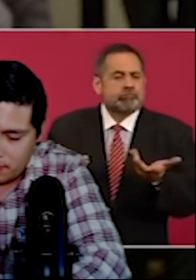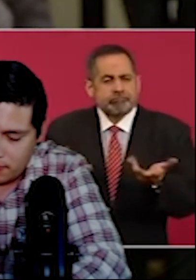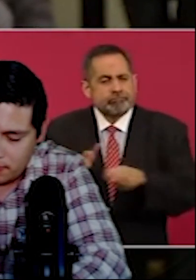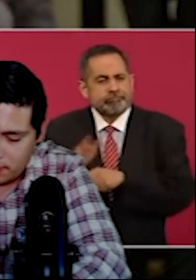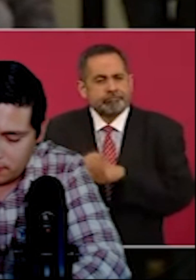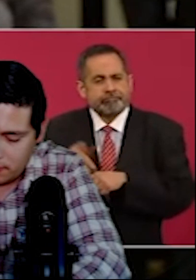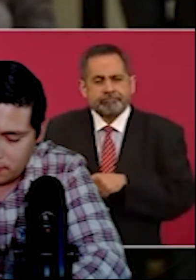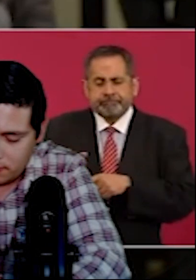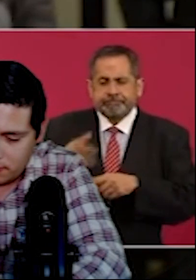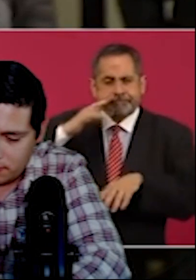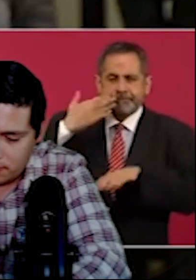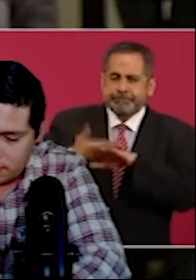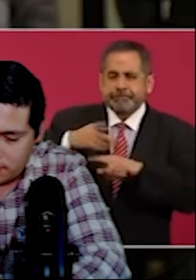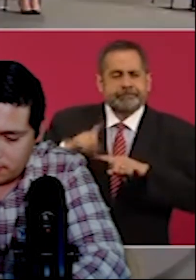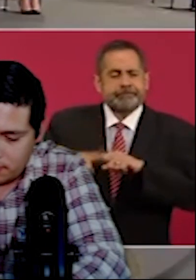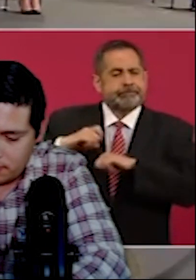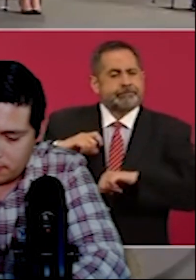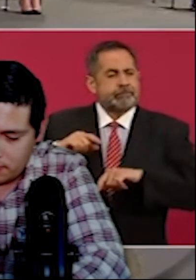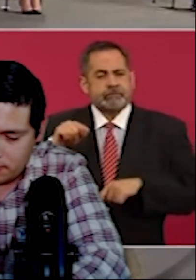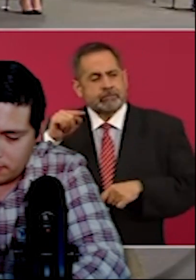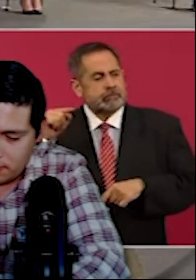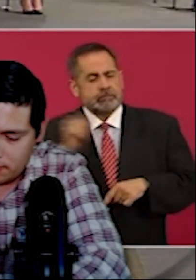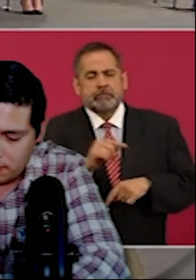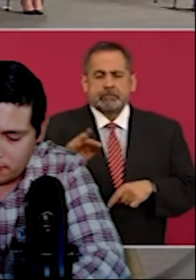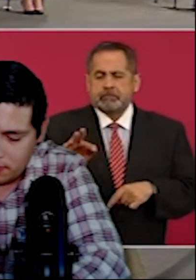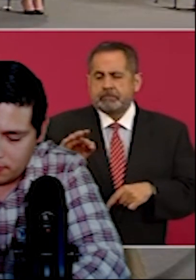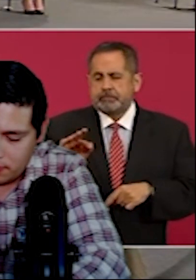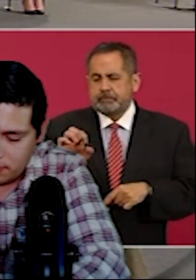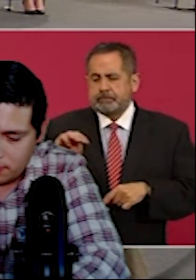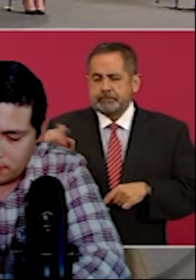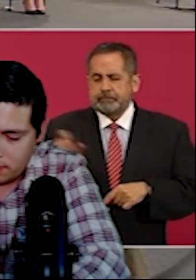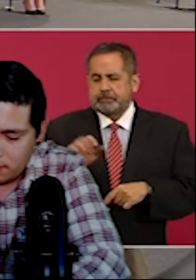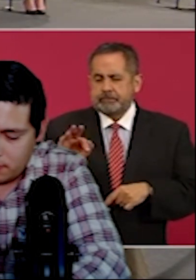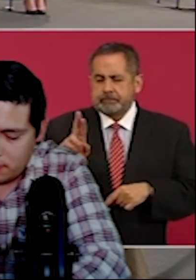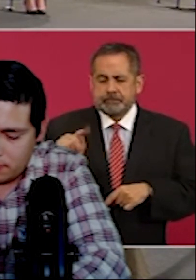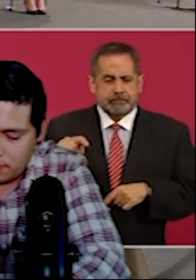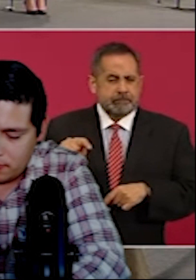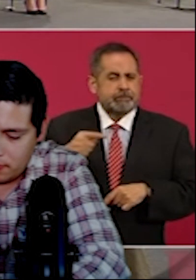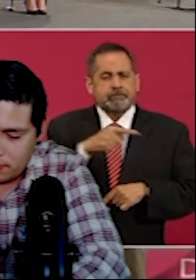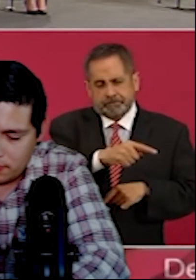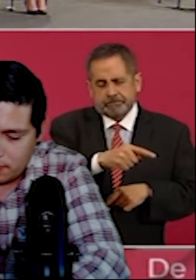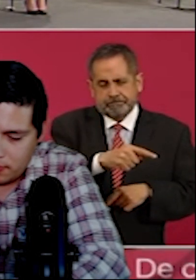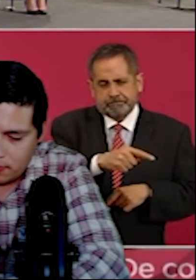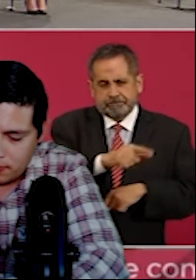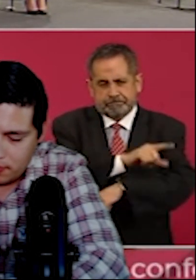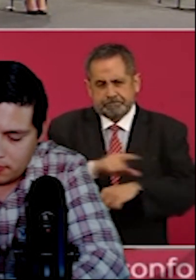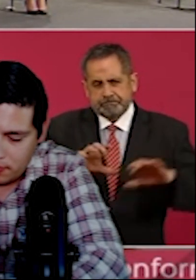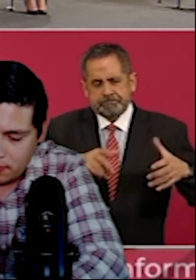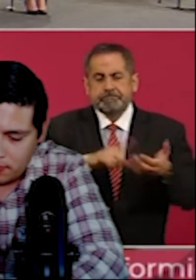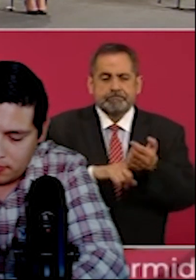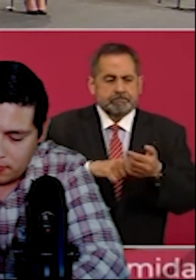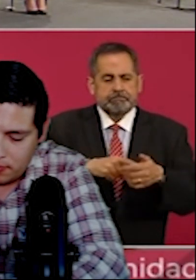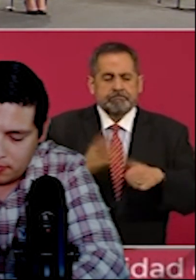es la responsabilidad de la Femexfood en todo este tema, porque bueno, es la Femexfood la que está sancionando, pero